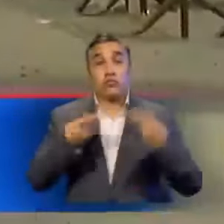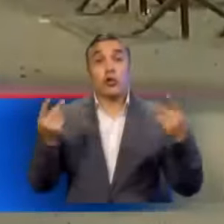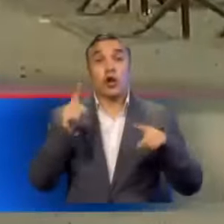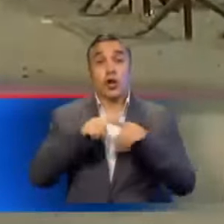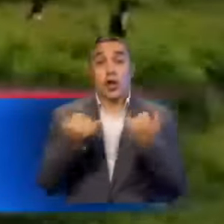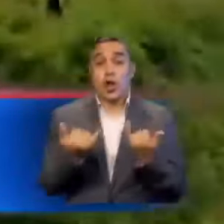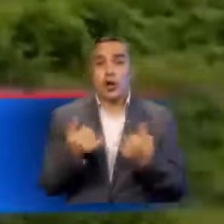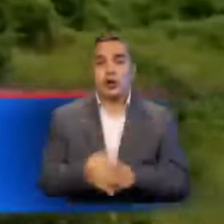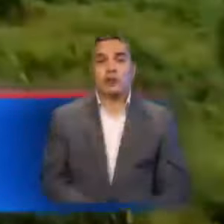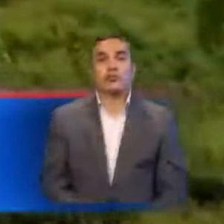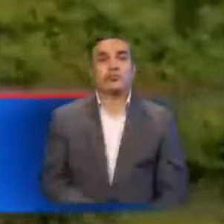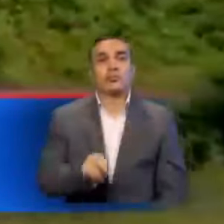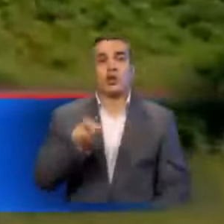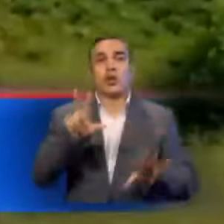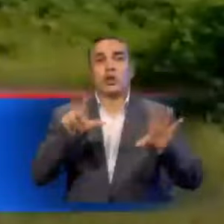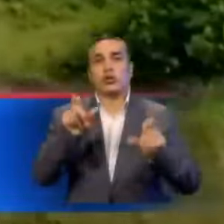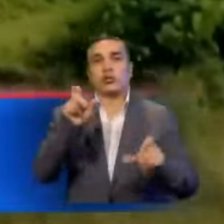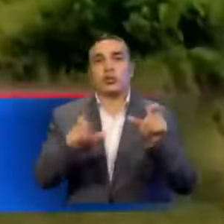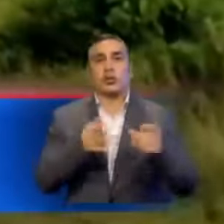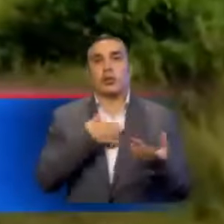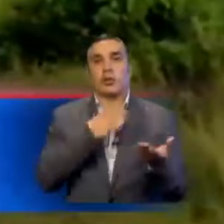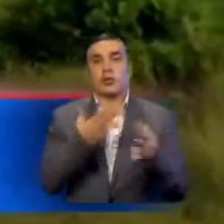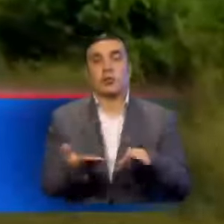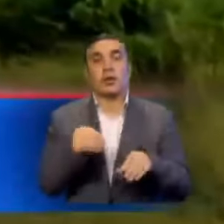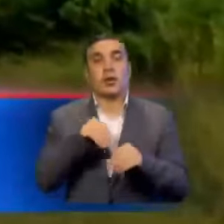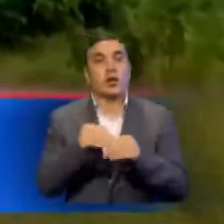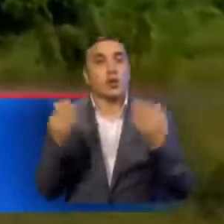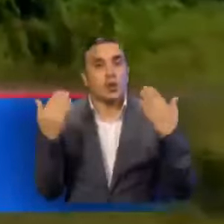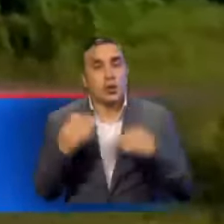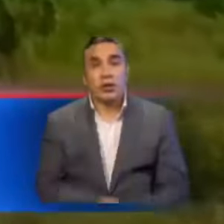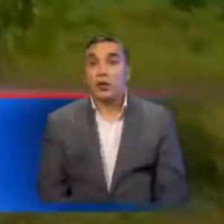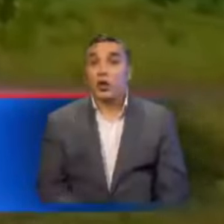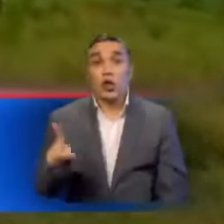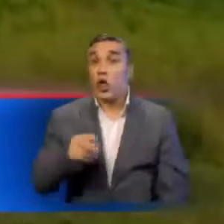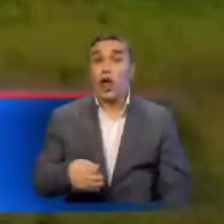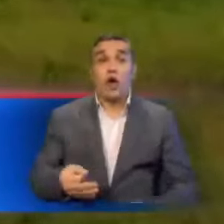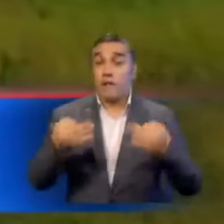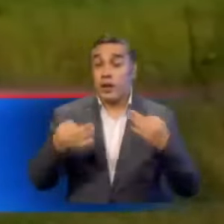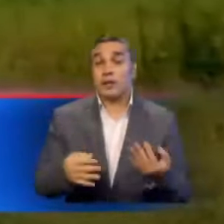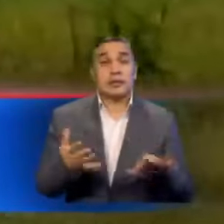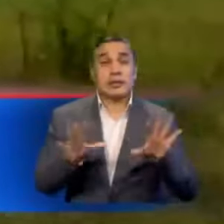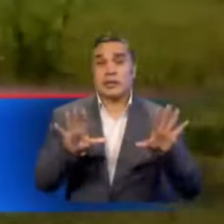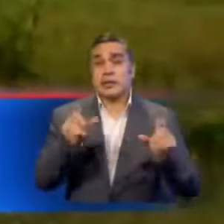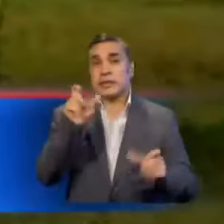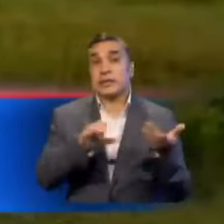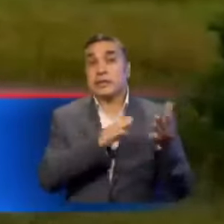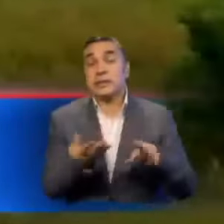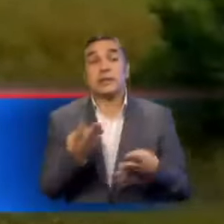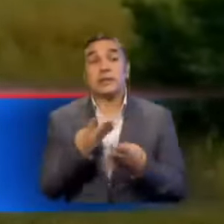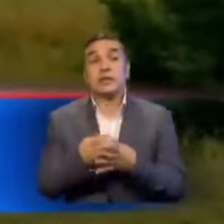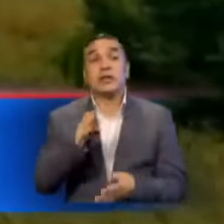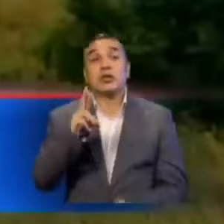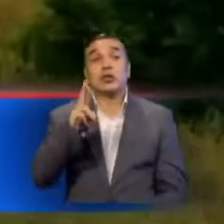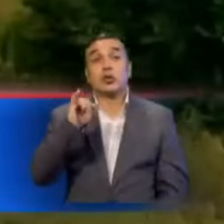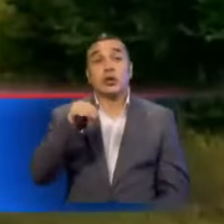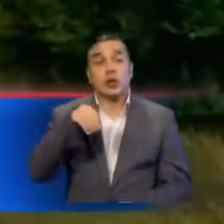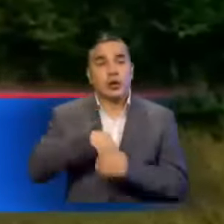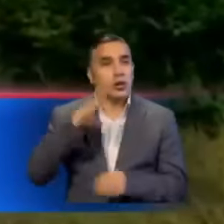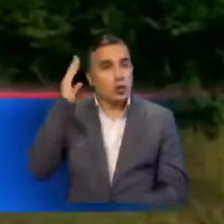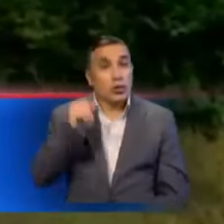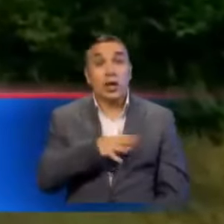hasta el momento son 8 los presos fallecidos en Guayaquil. Y extraoficialmente se hablan de 10 fallecidos en la cárcel de Turi en Cuenca